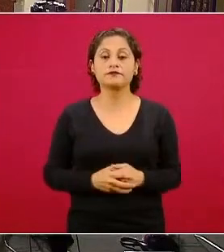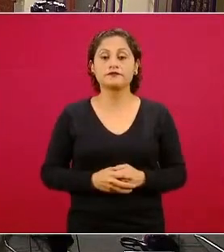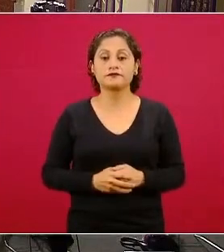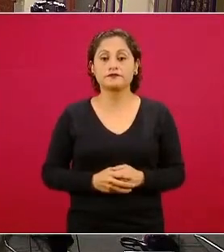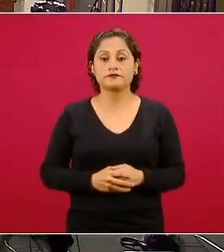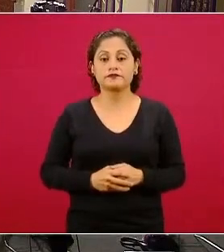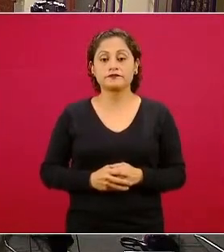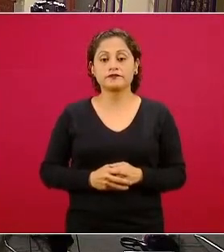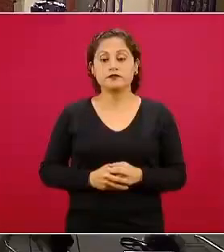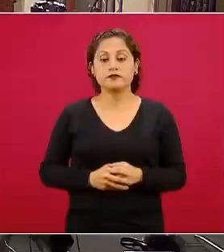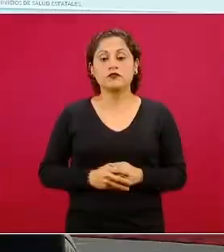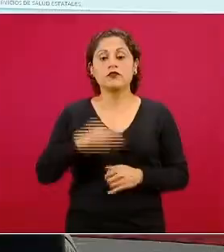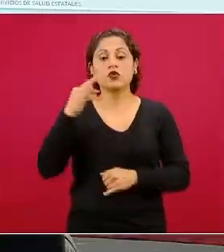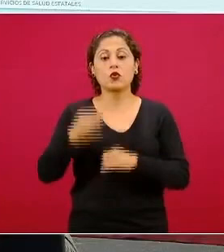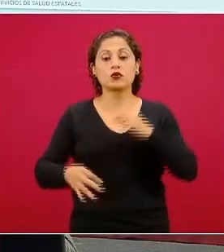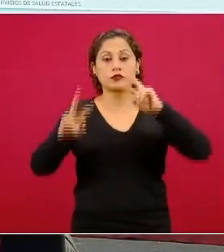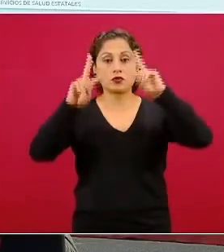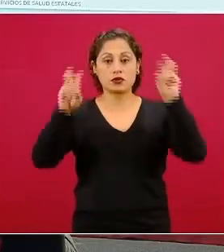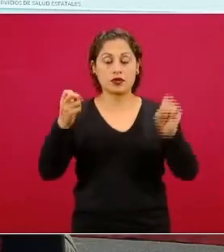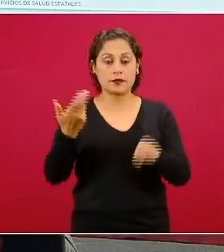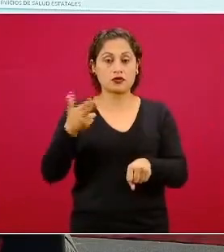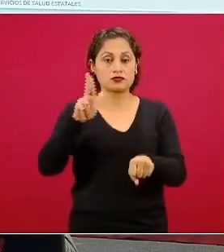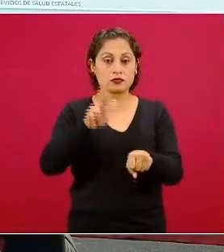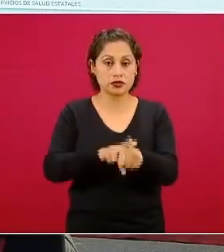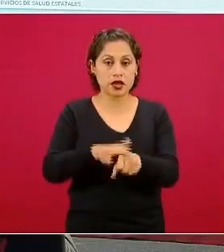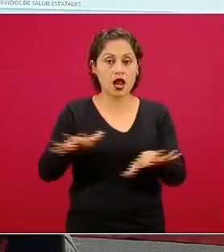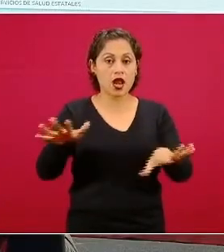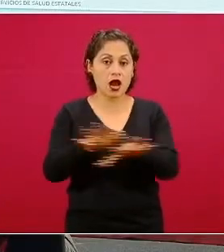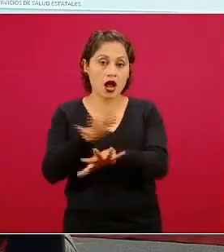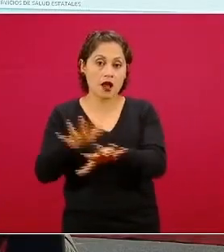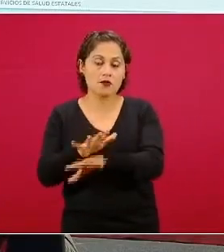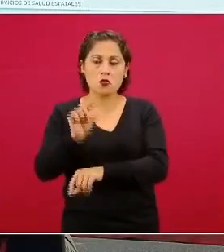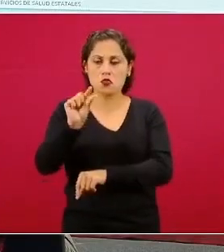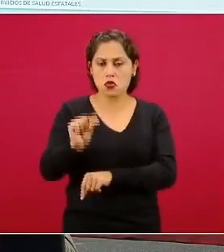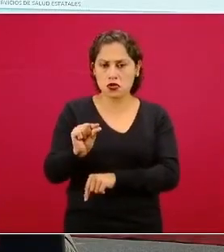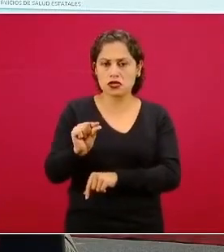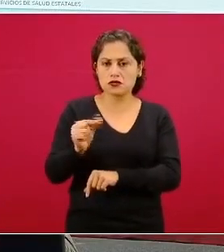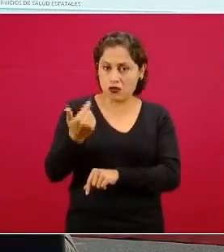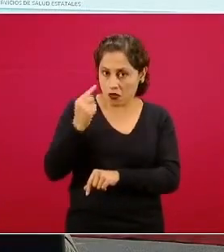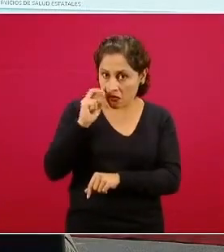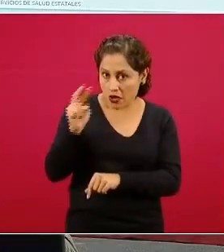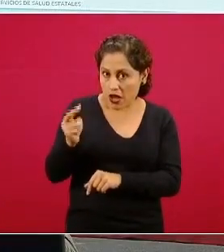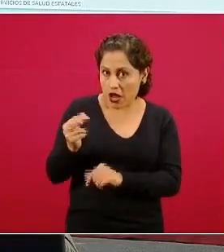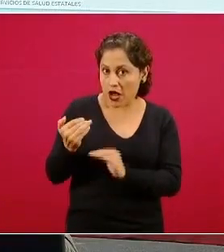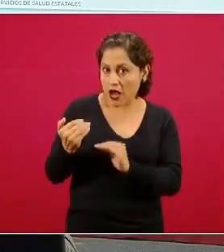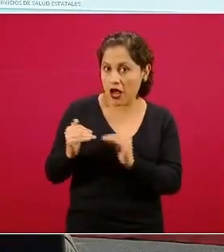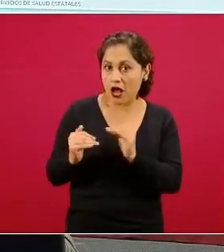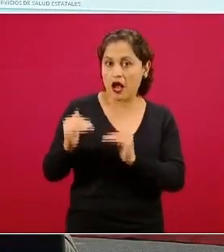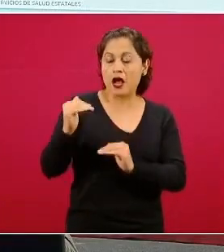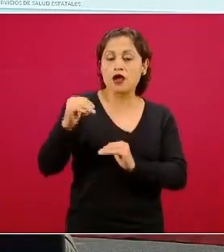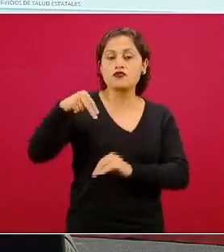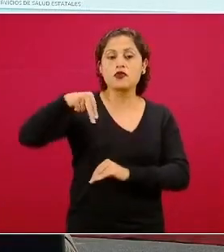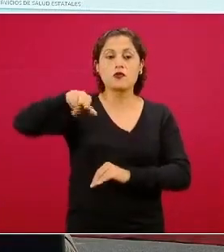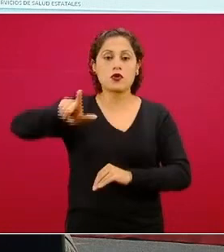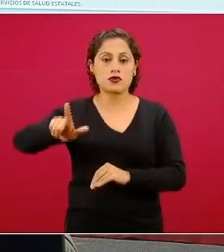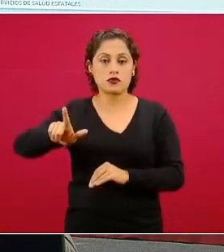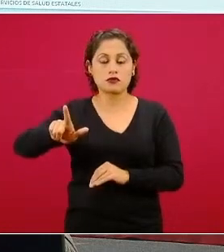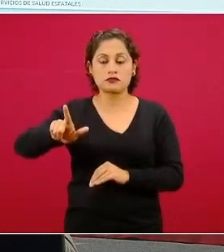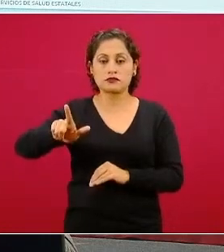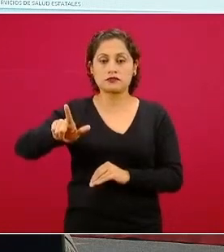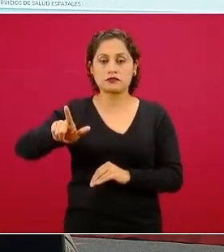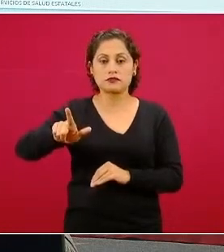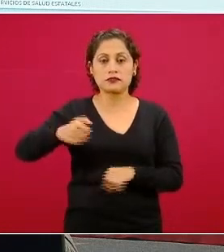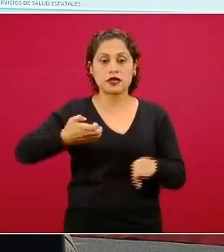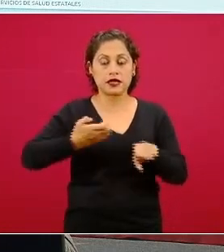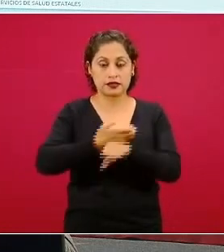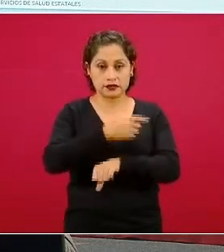Finalmente, la ocupación hospitalaria ha tenido pocos cambios, de repente ha habido un incremento, como es el caso de Nuevo León, que regresa a